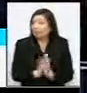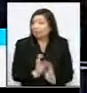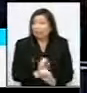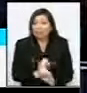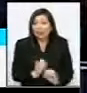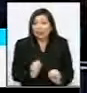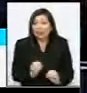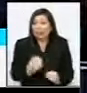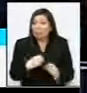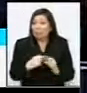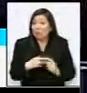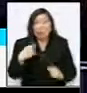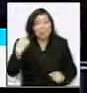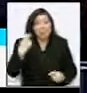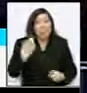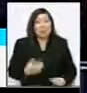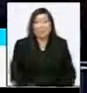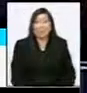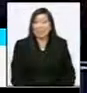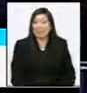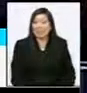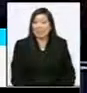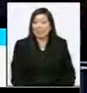mi partido,